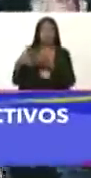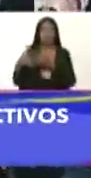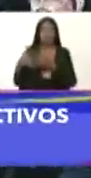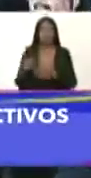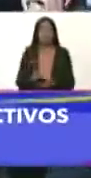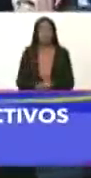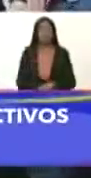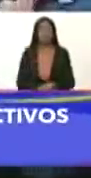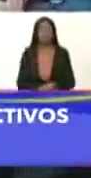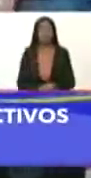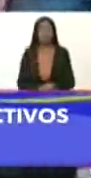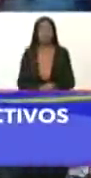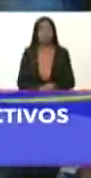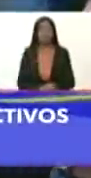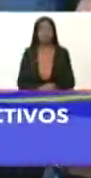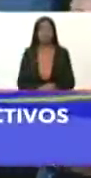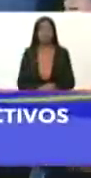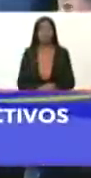Más nada.